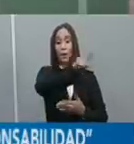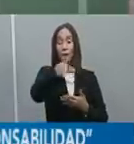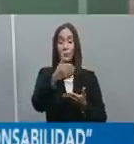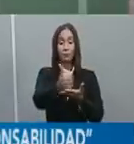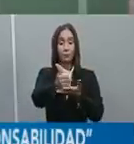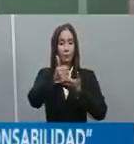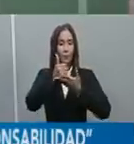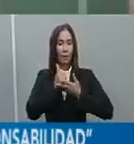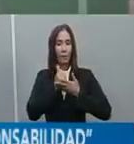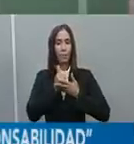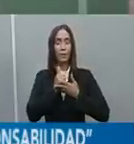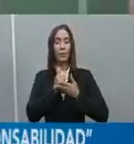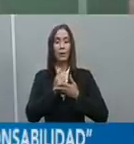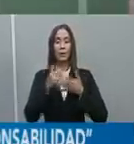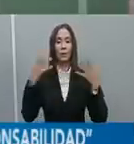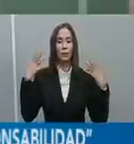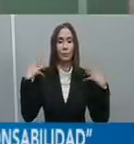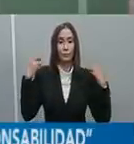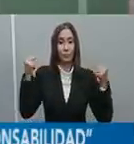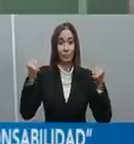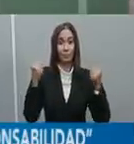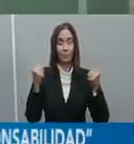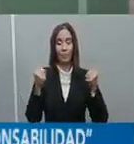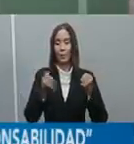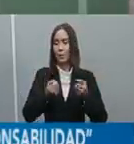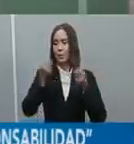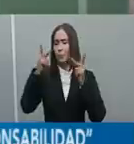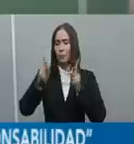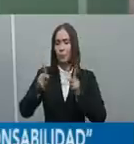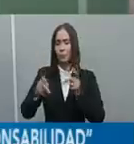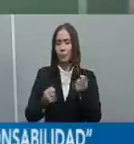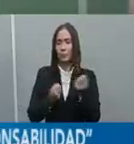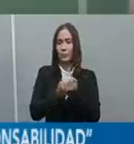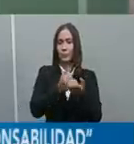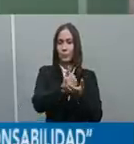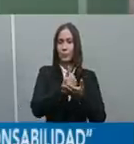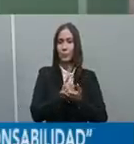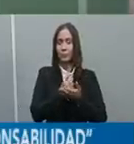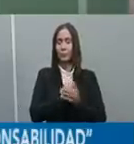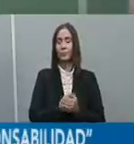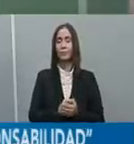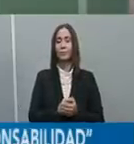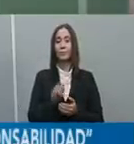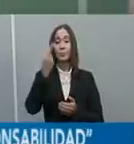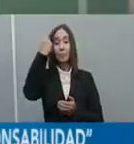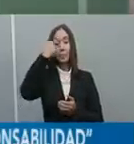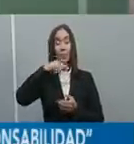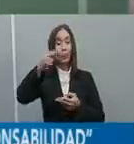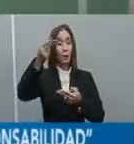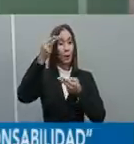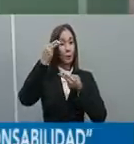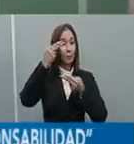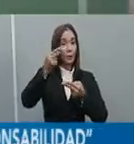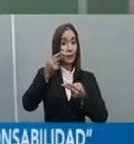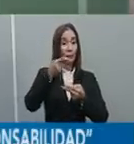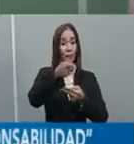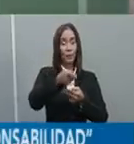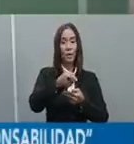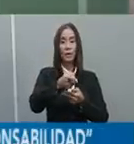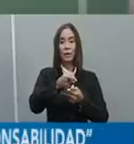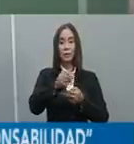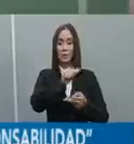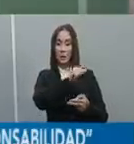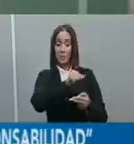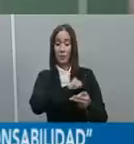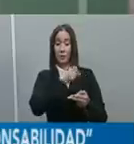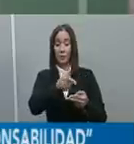pueden sentirse orgullosos de ello. Y precisamente para honrar ese sacrificio y que no sea en vano, les pido